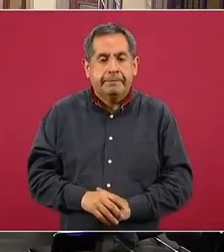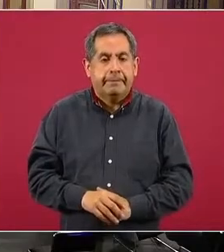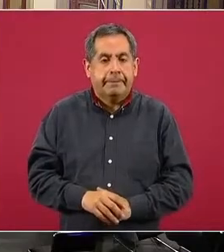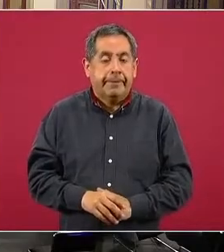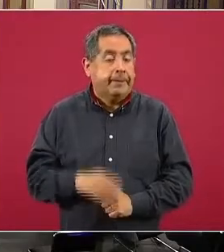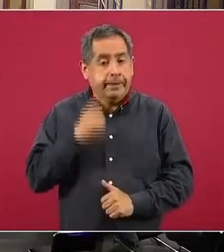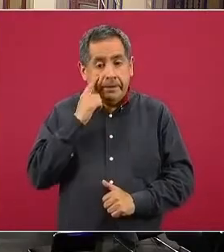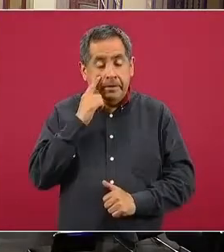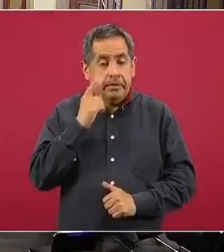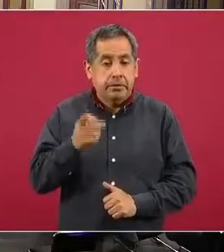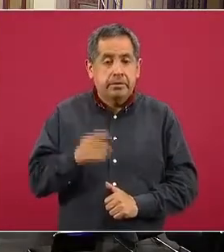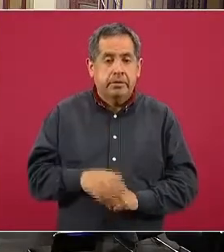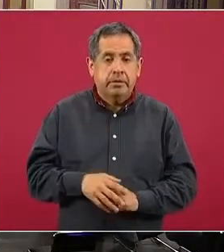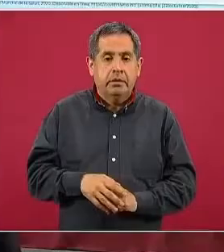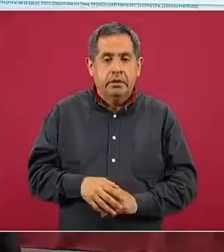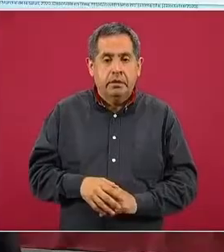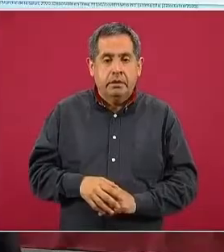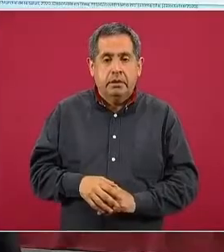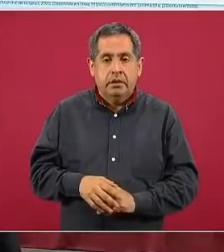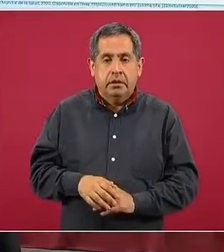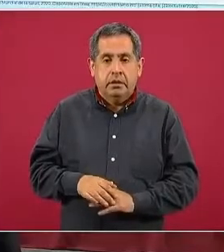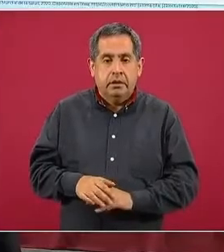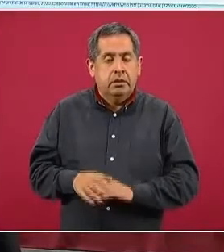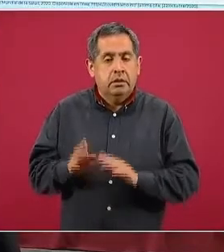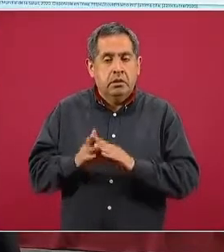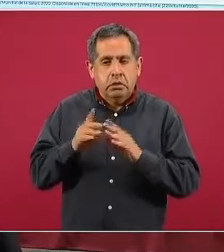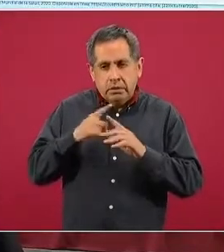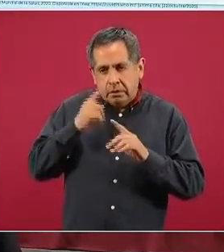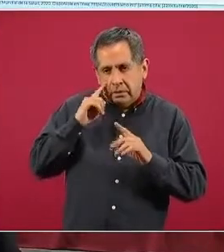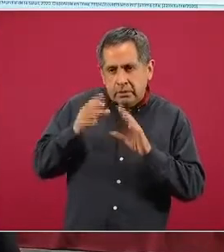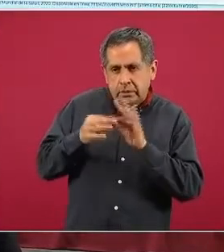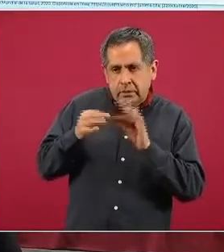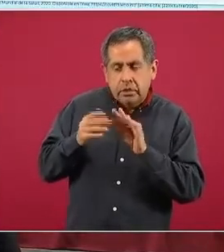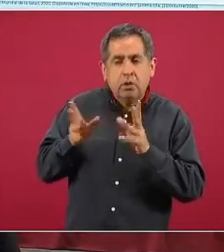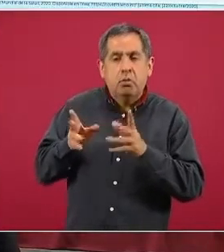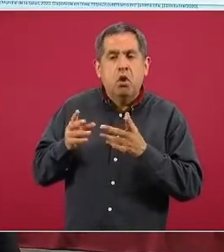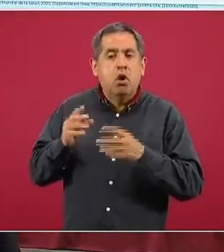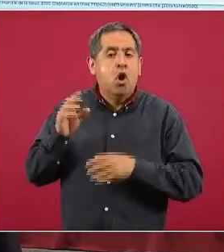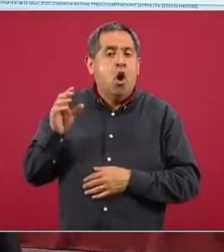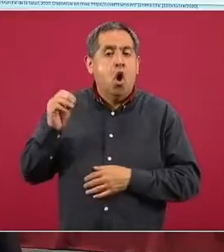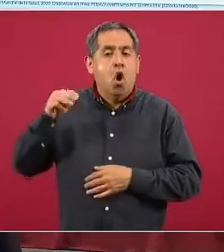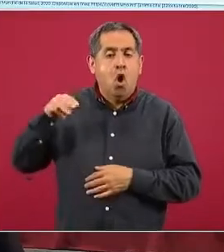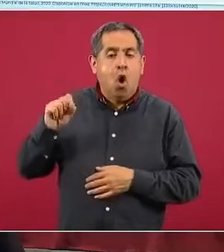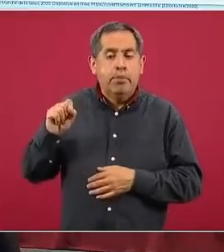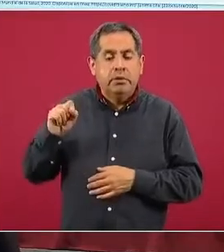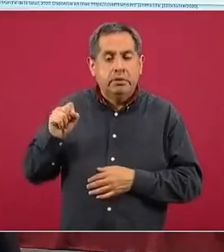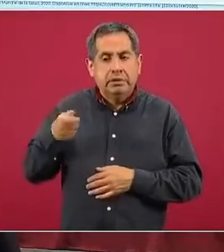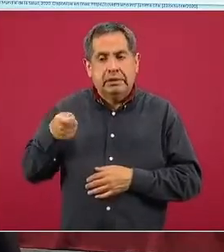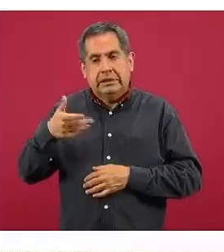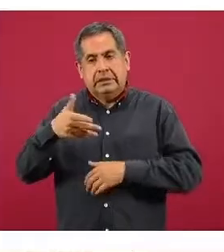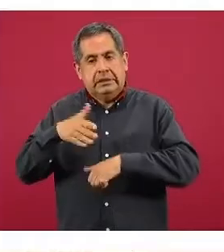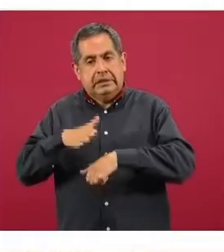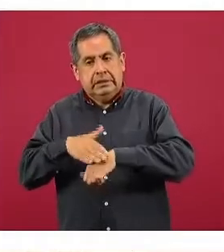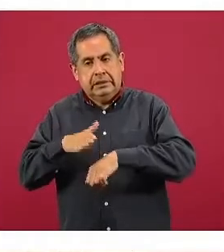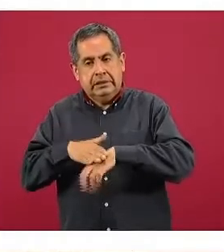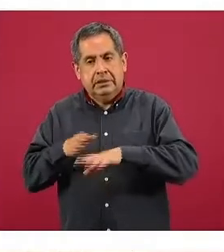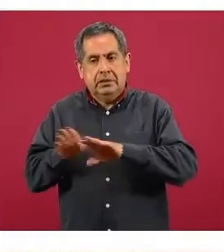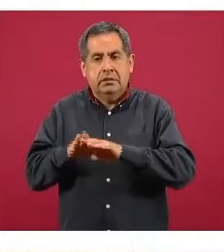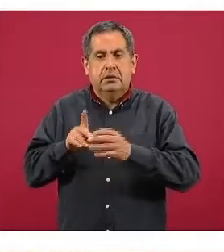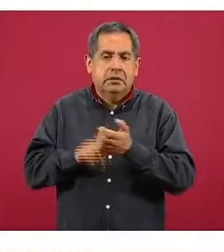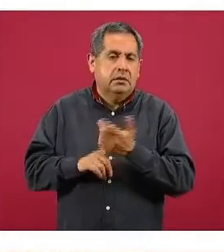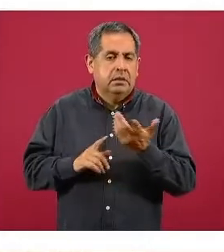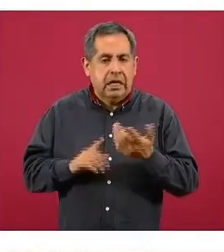Vean ustedes la etiqueta que se presenta en cada gráfica de la clasificación de la Organización Mundial de la Salud que hemos comentado. Puede